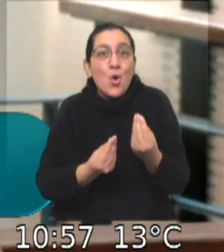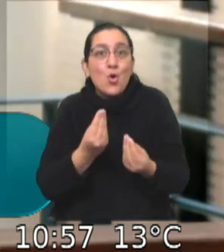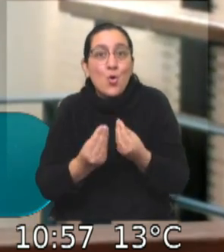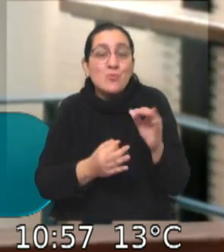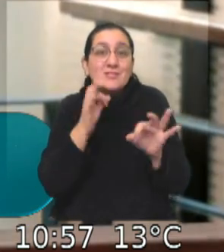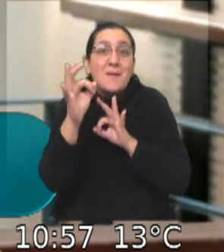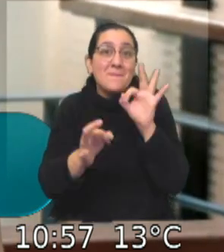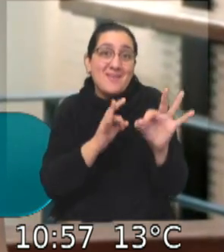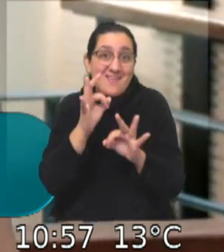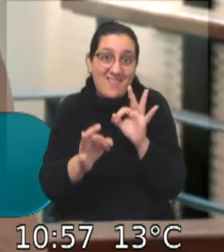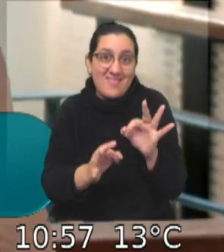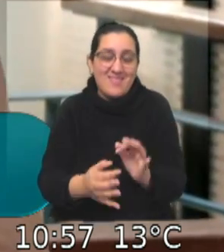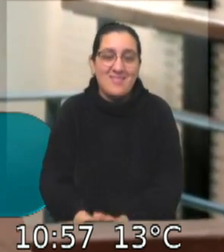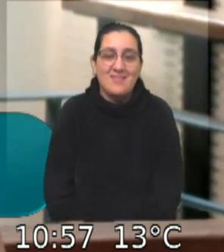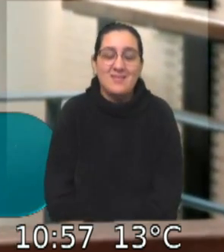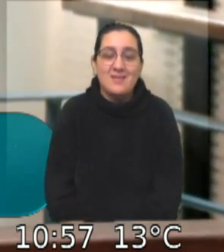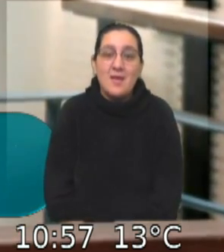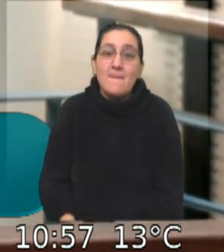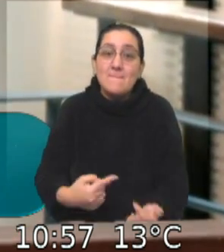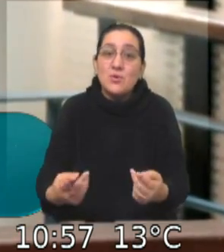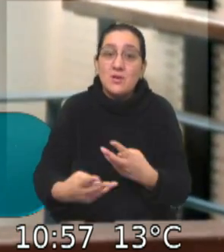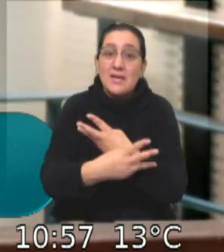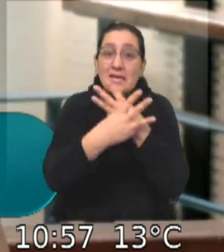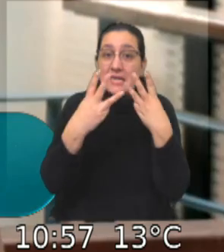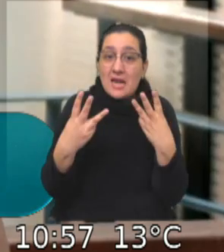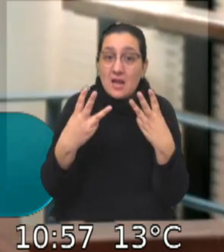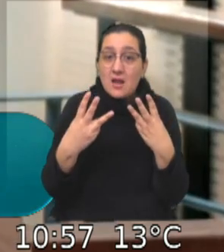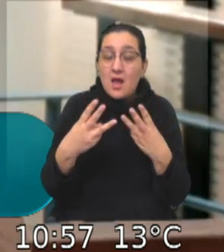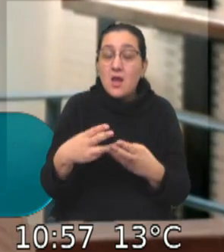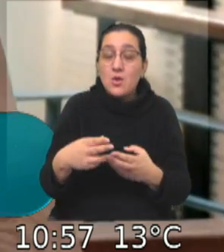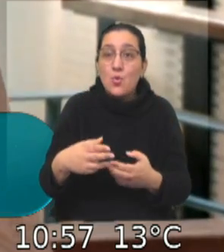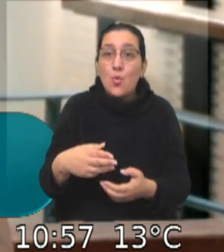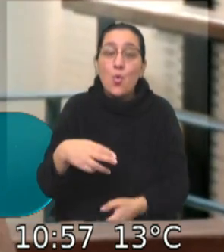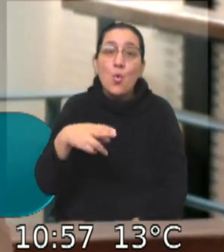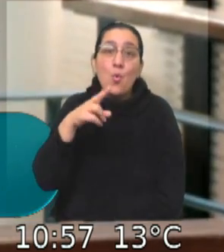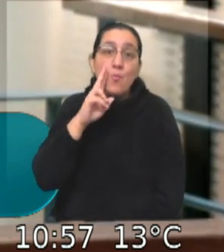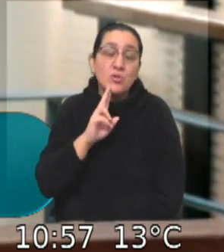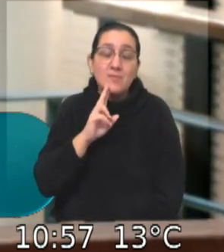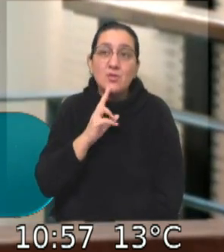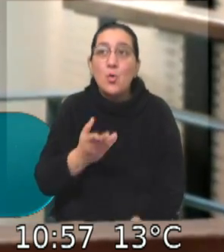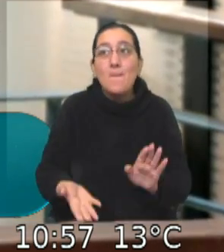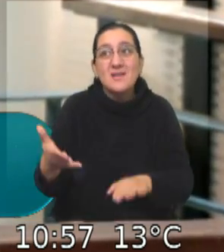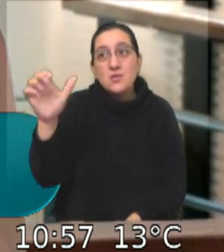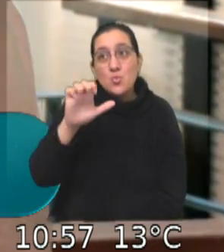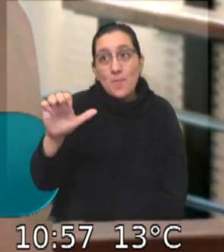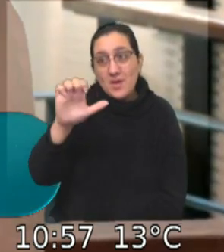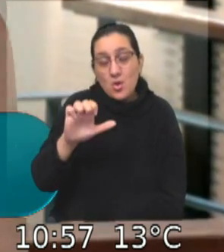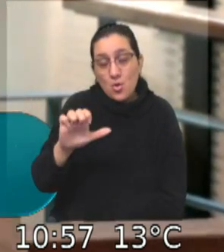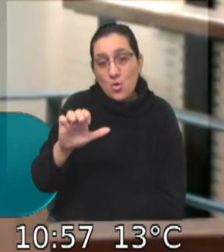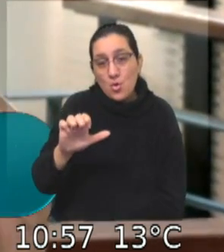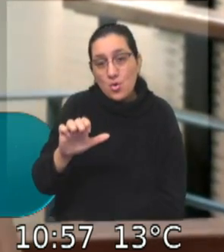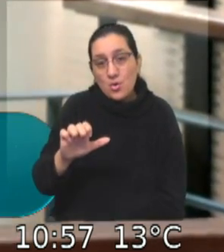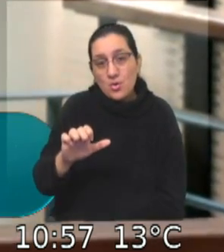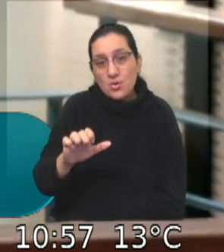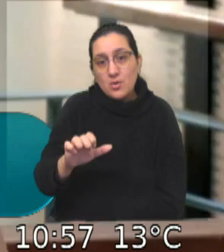diferencias de los uruguayos y los uruguayos. Pero a nivel general tenemos un comportamiento más europeo que latinoamericano, más europeo que